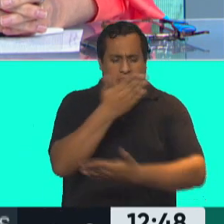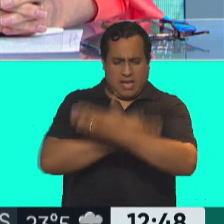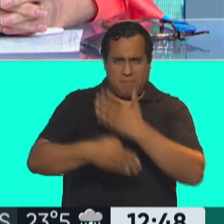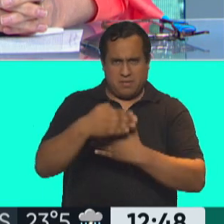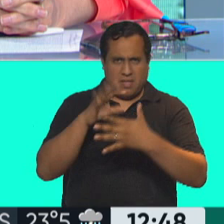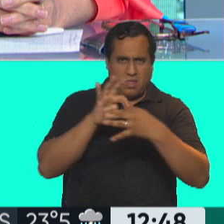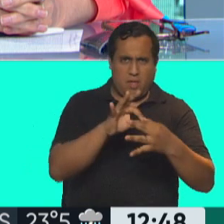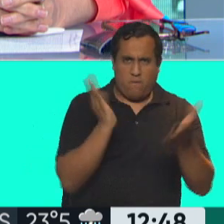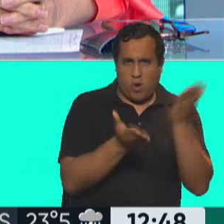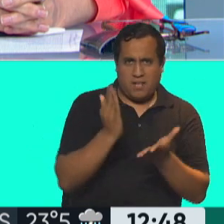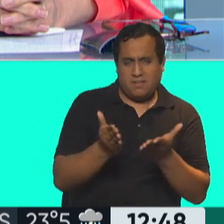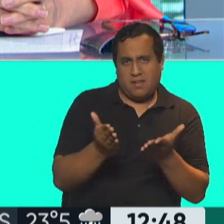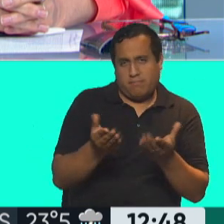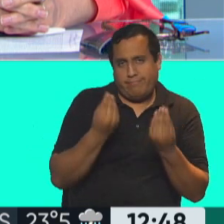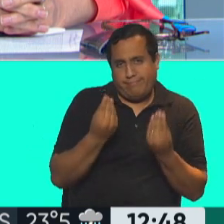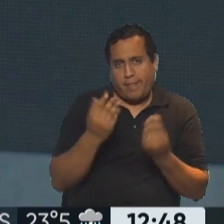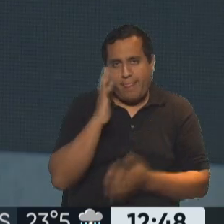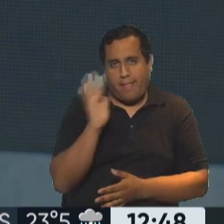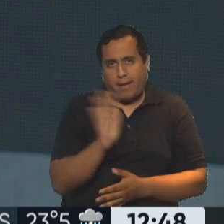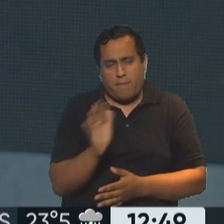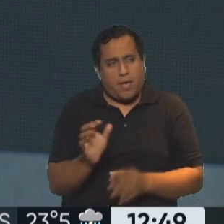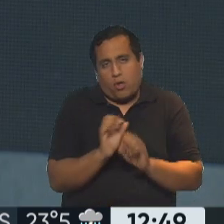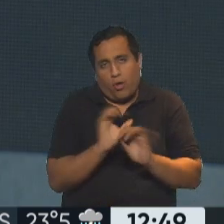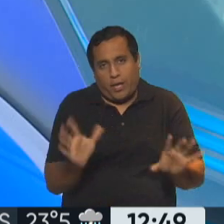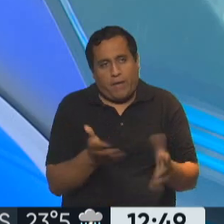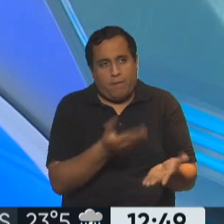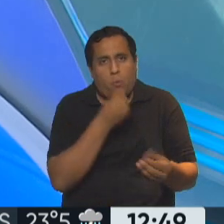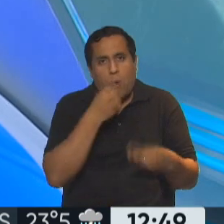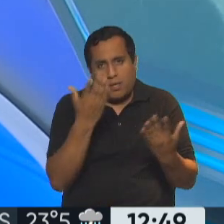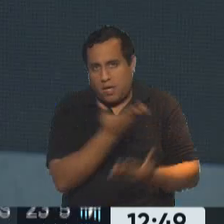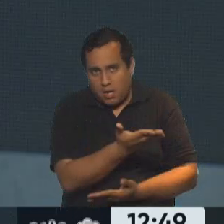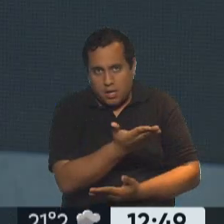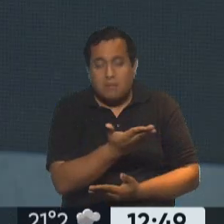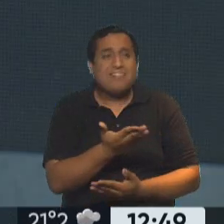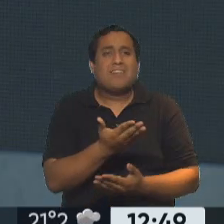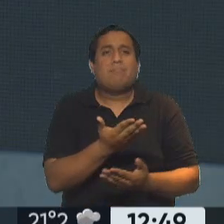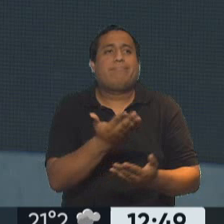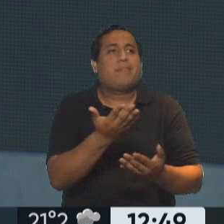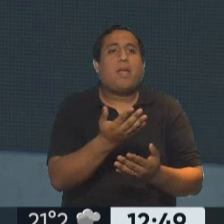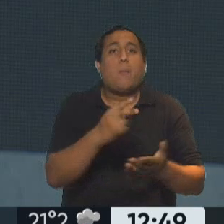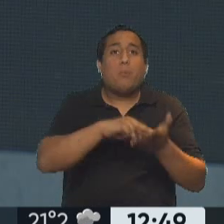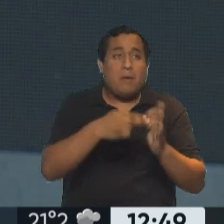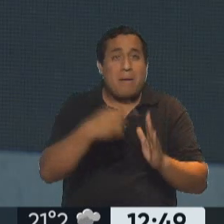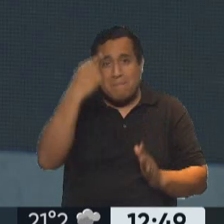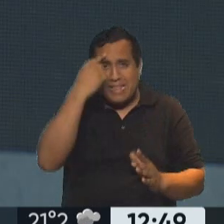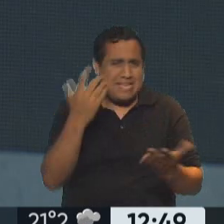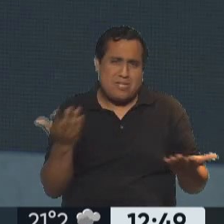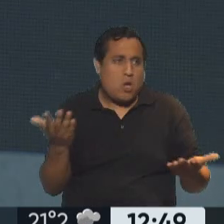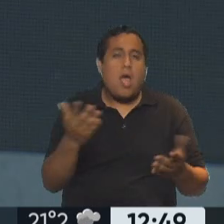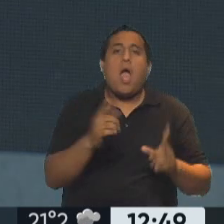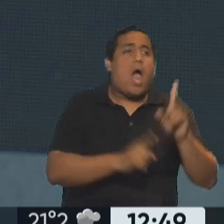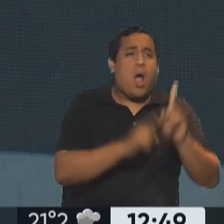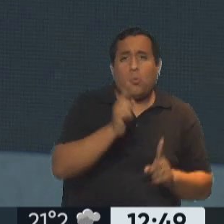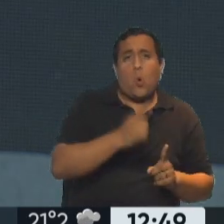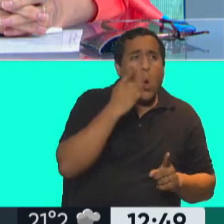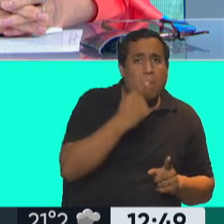la violencia No es otra barbaridad no tiene ningún tipo de inconveniente psíquico aquellos que cometen femicidios